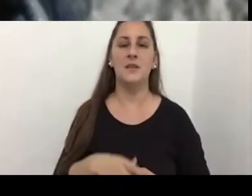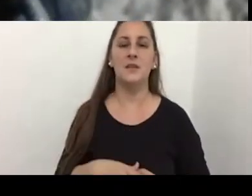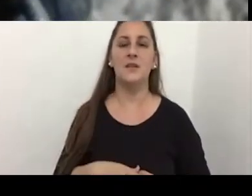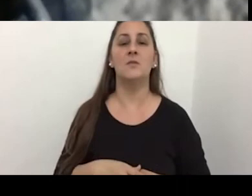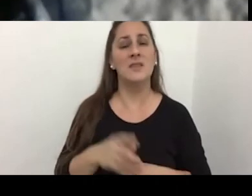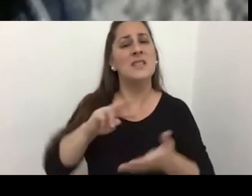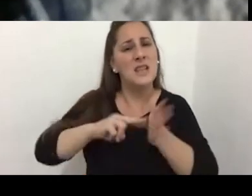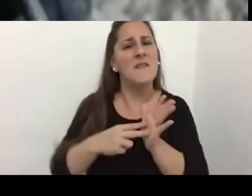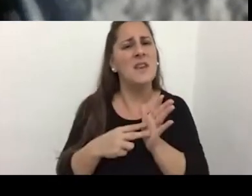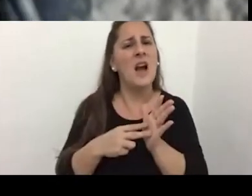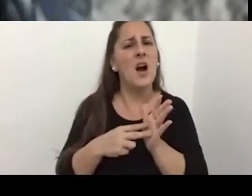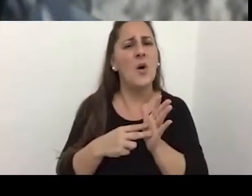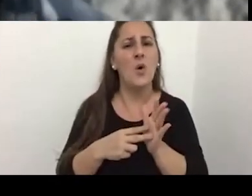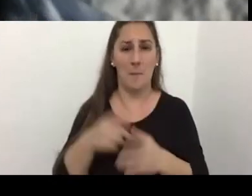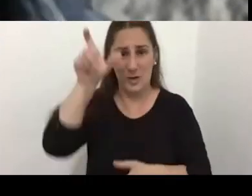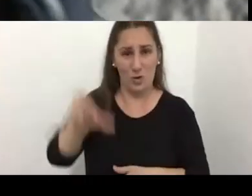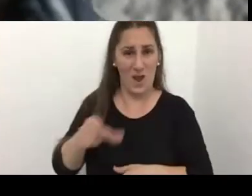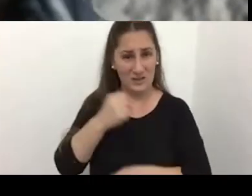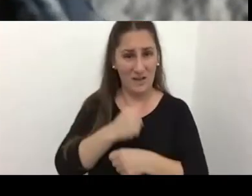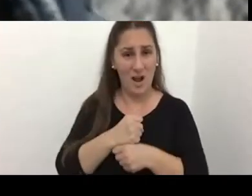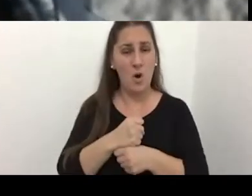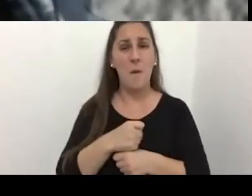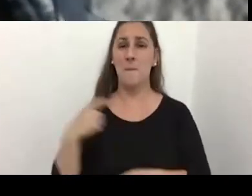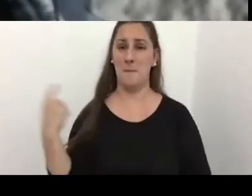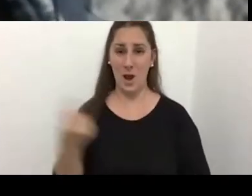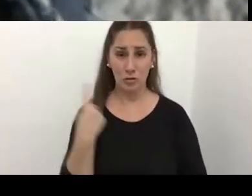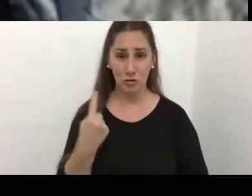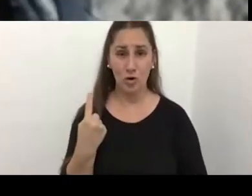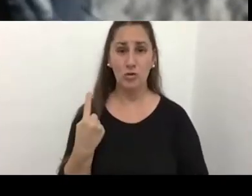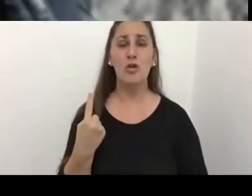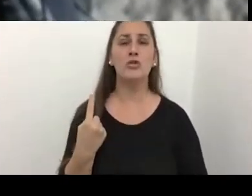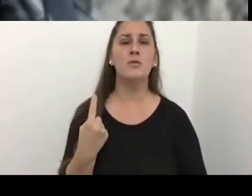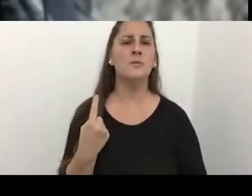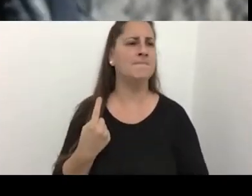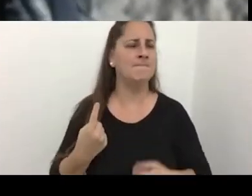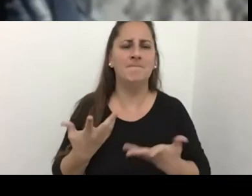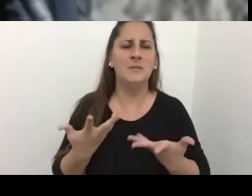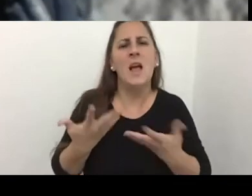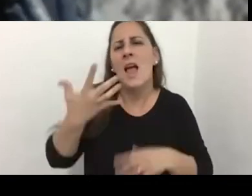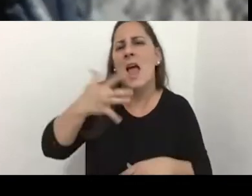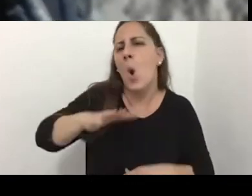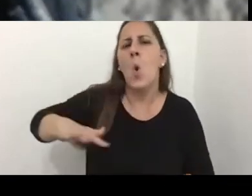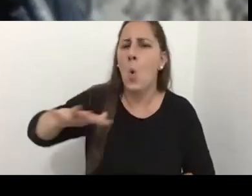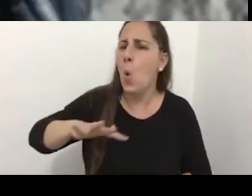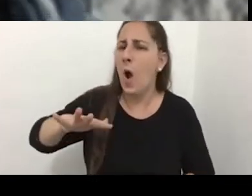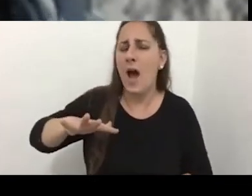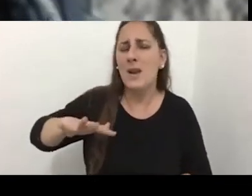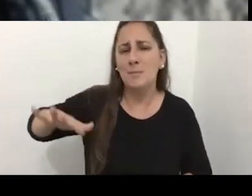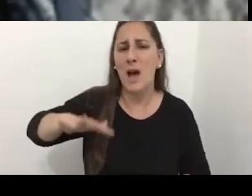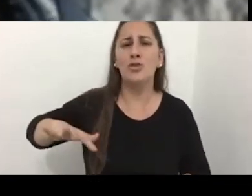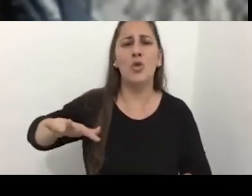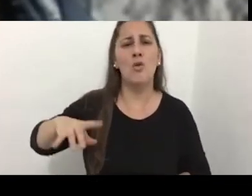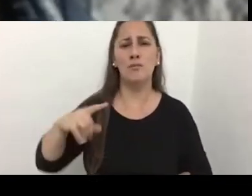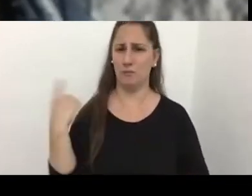que significa el trabajador para nosotros, y creo que es un espacio que venimos por ahí, que no